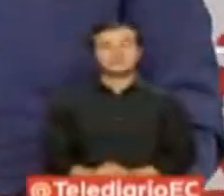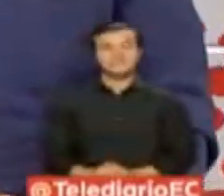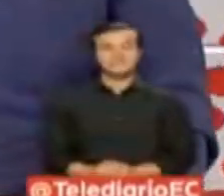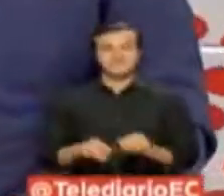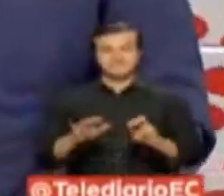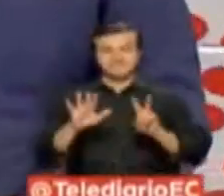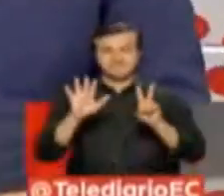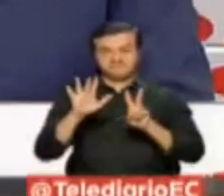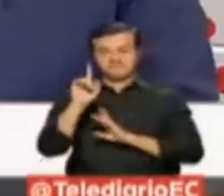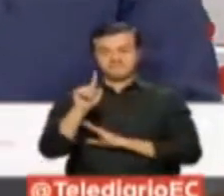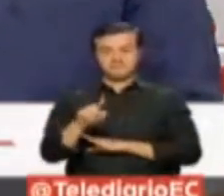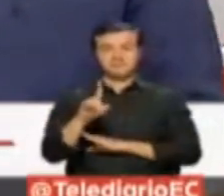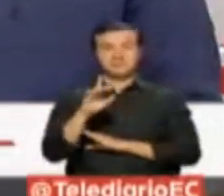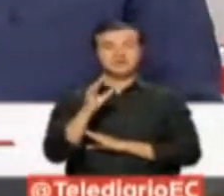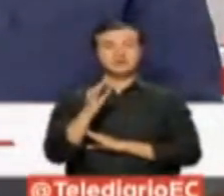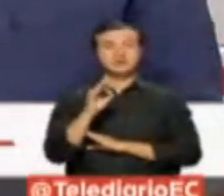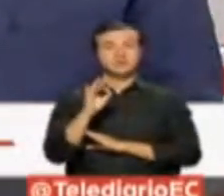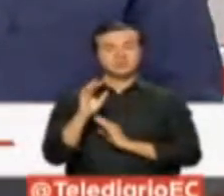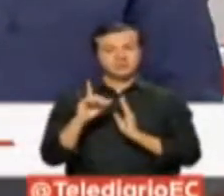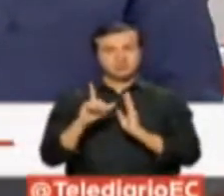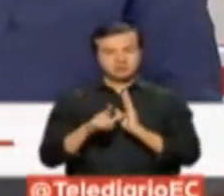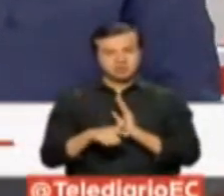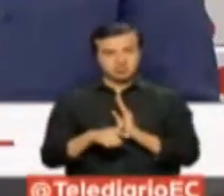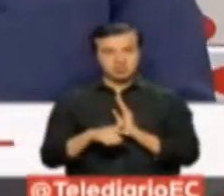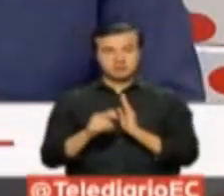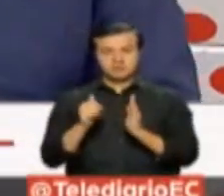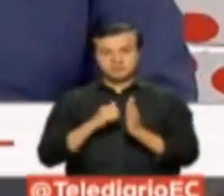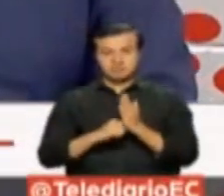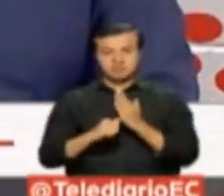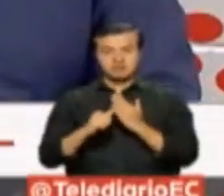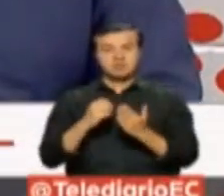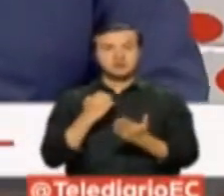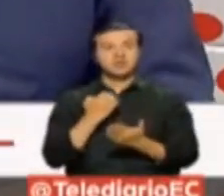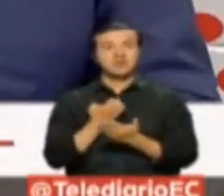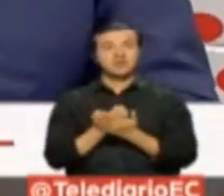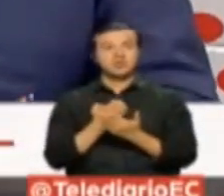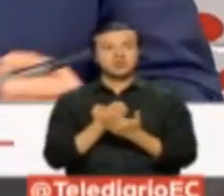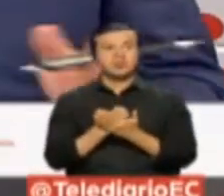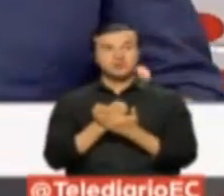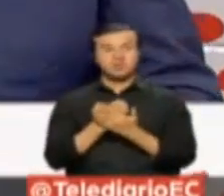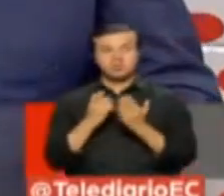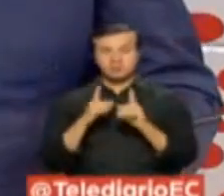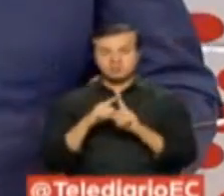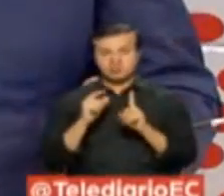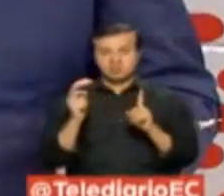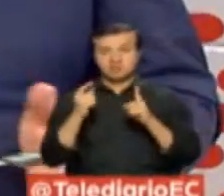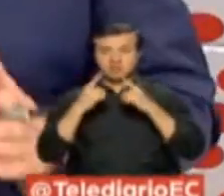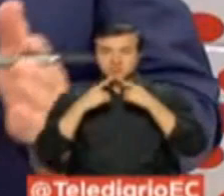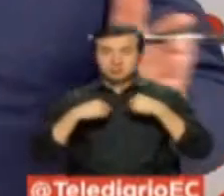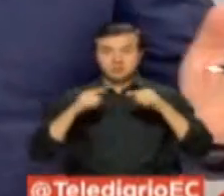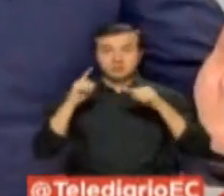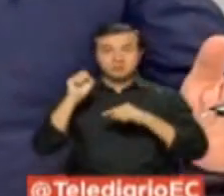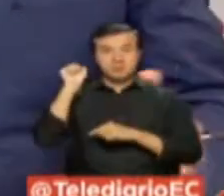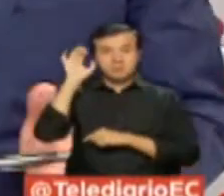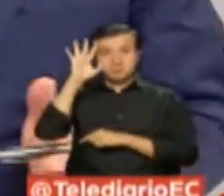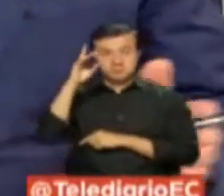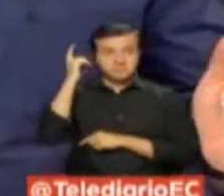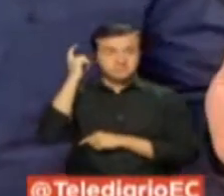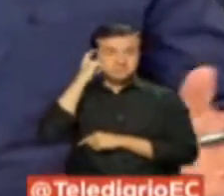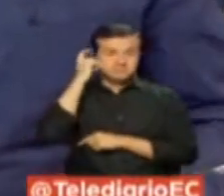7 de la mañana, 19 minutos. El ministro de Economía y Finanzas publicó un video. Se nos